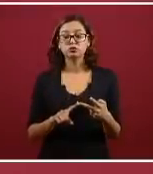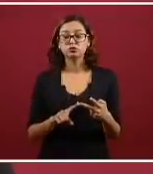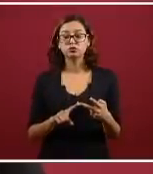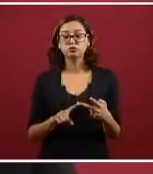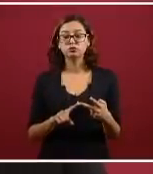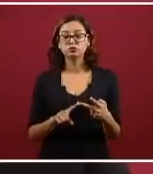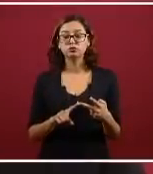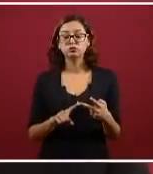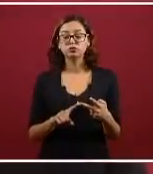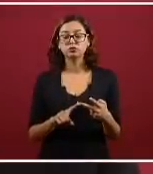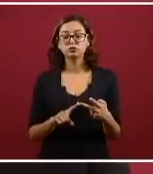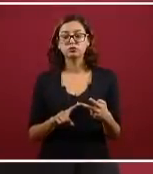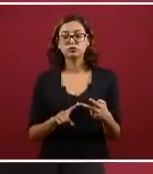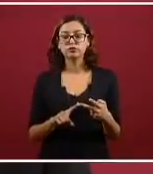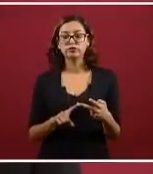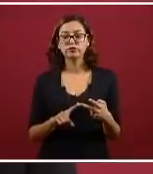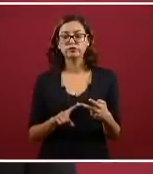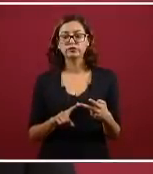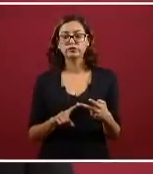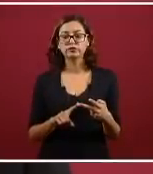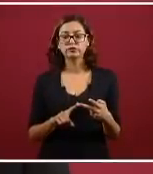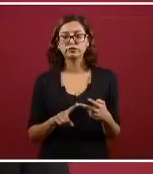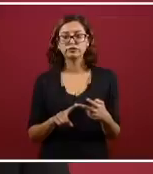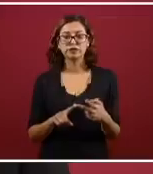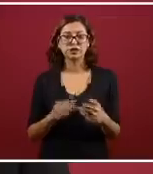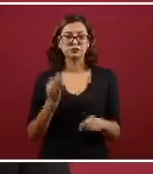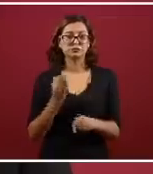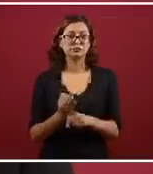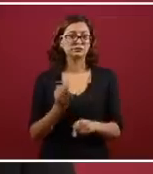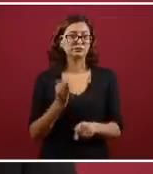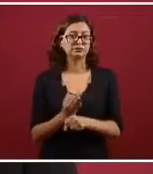es de que hay una circunstancia especial